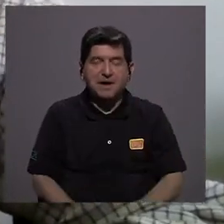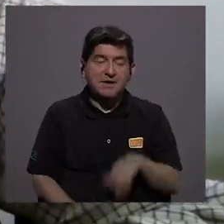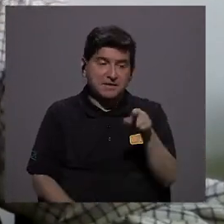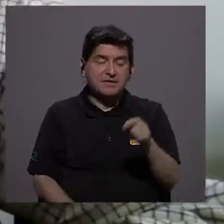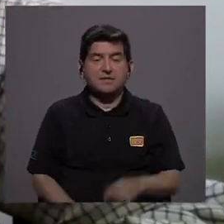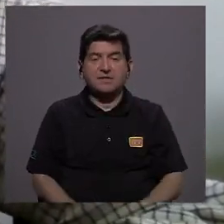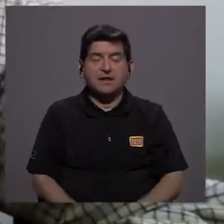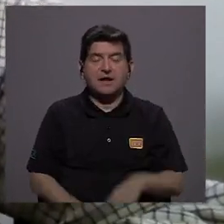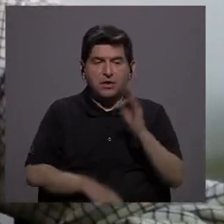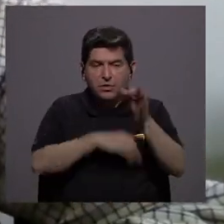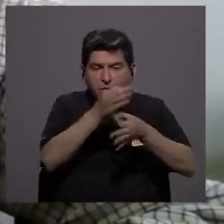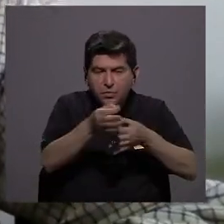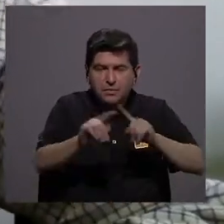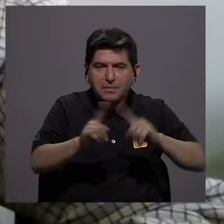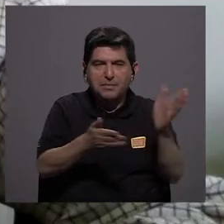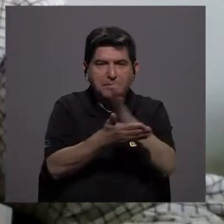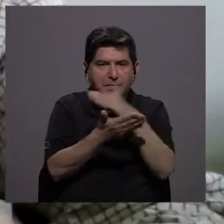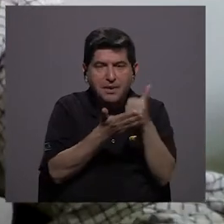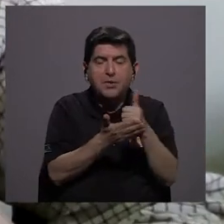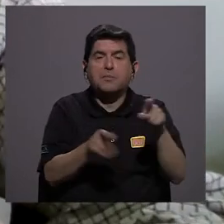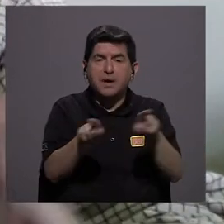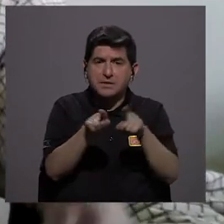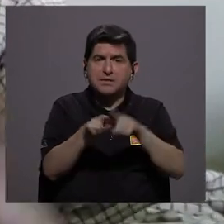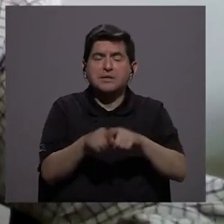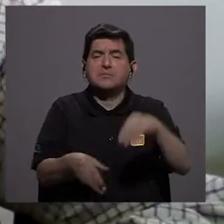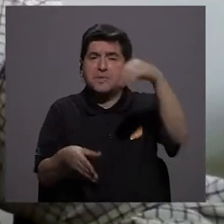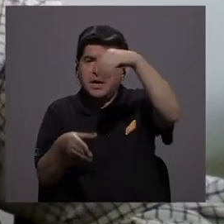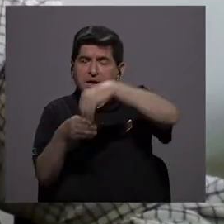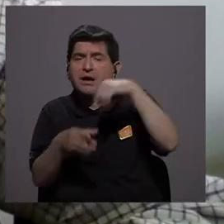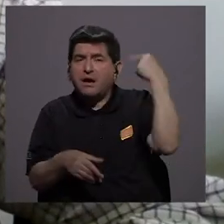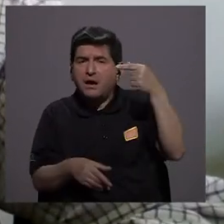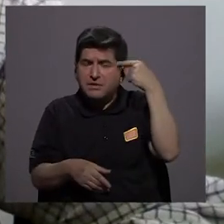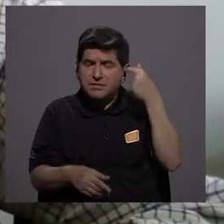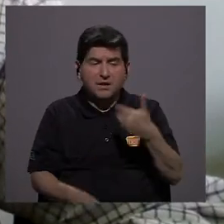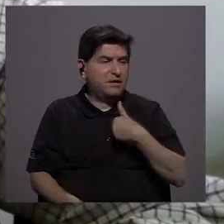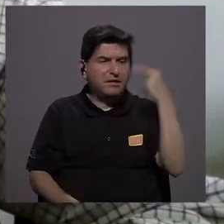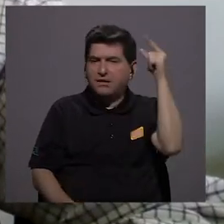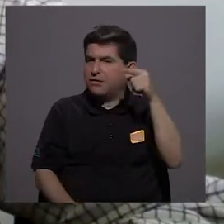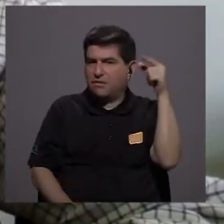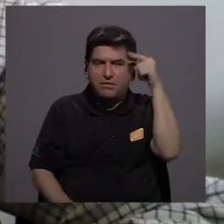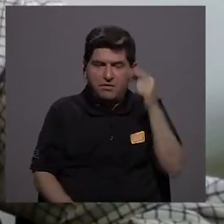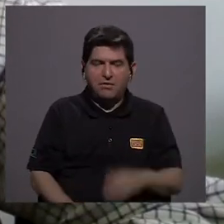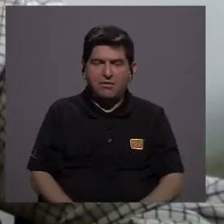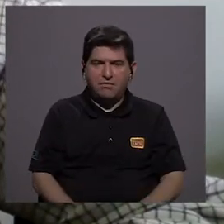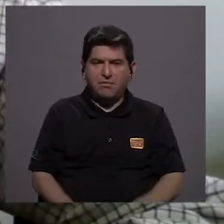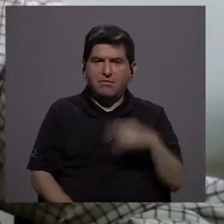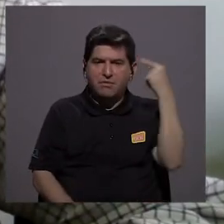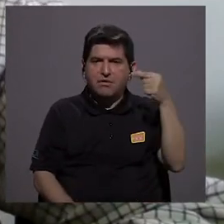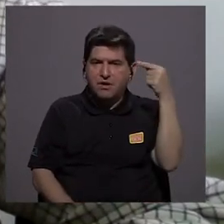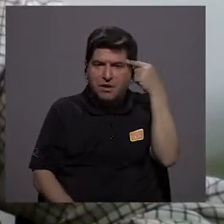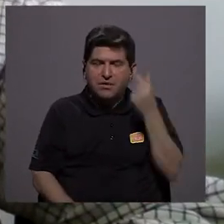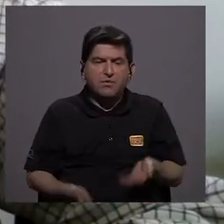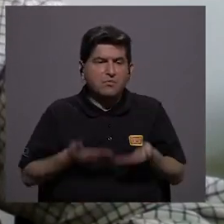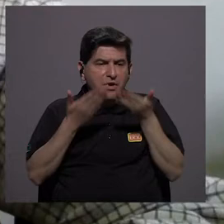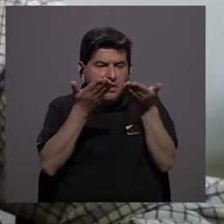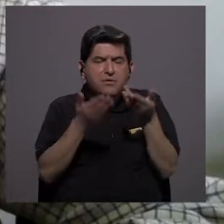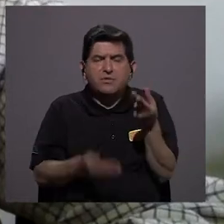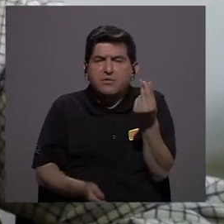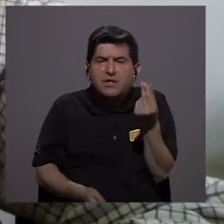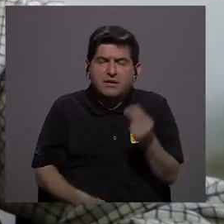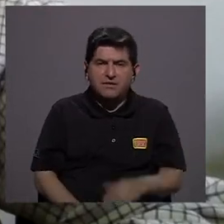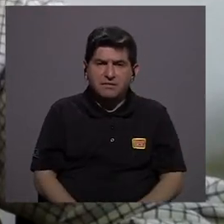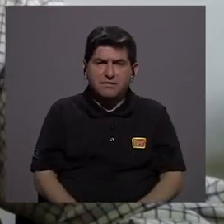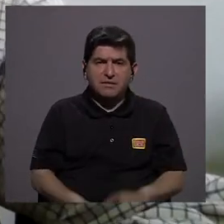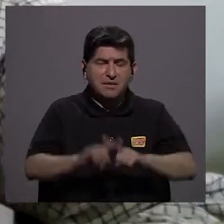de eso es reponerse lo que él pagó, pero una parte de eso debería también entrar al fisco. Y tiene ningún sentido que el fisco le esté dando